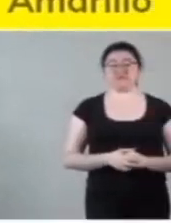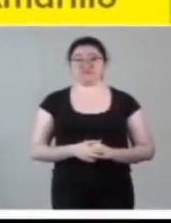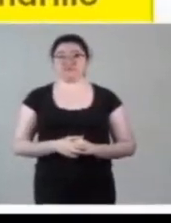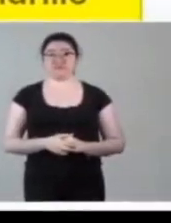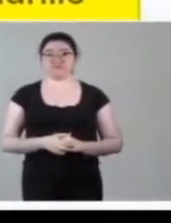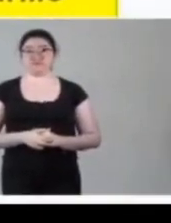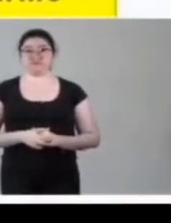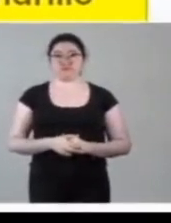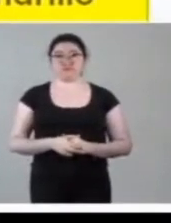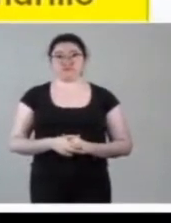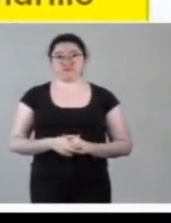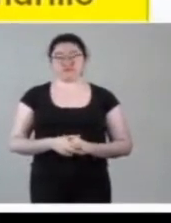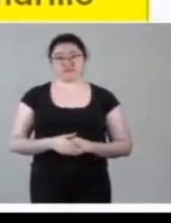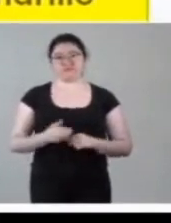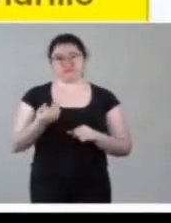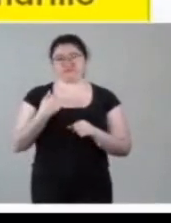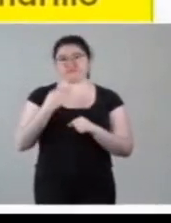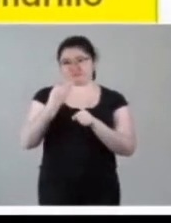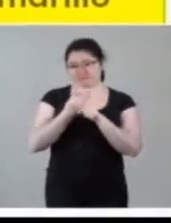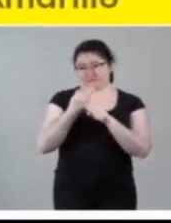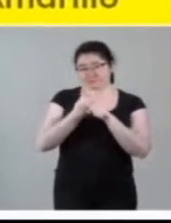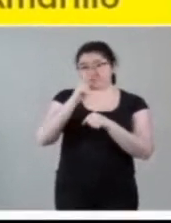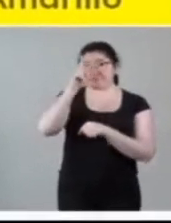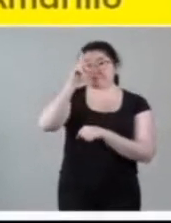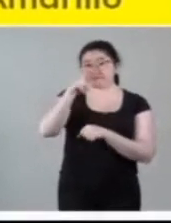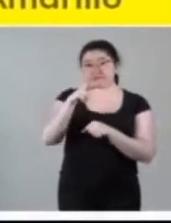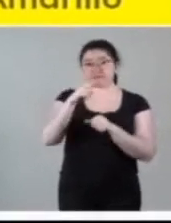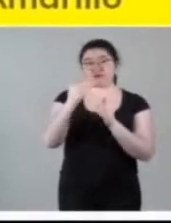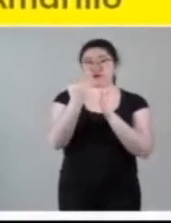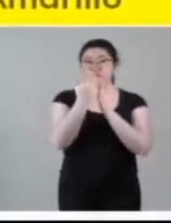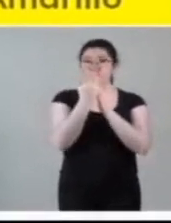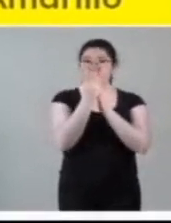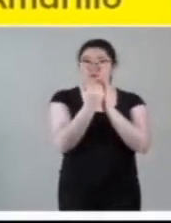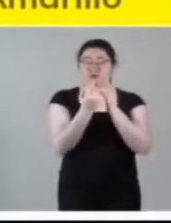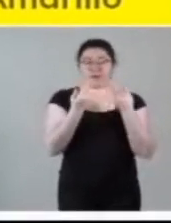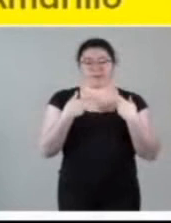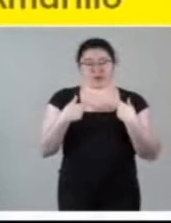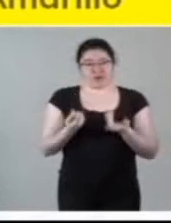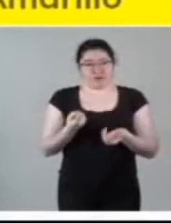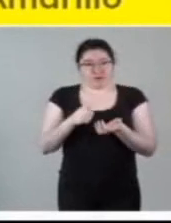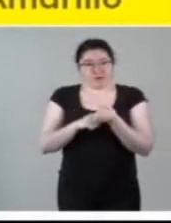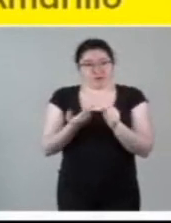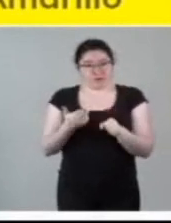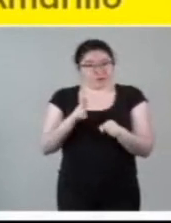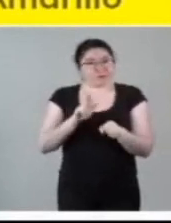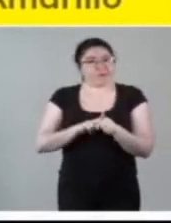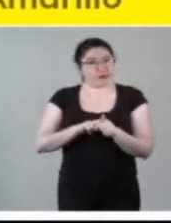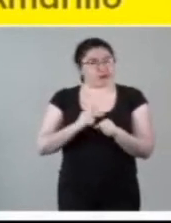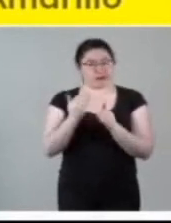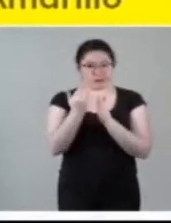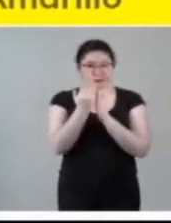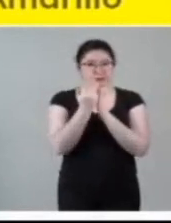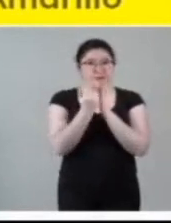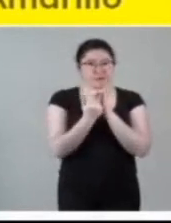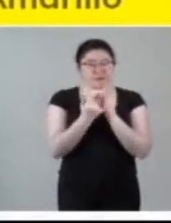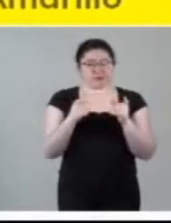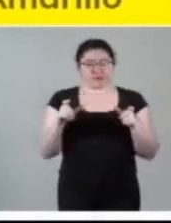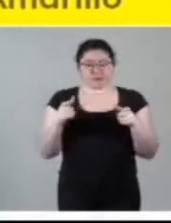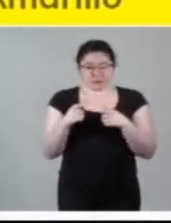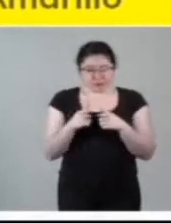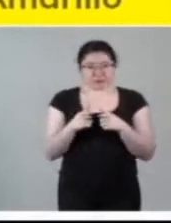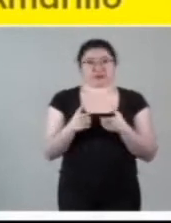aun cuando ha seguido disminuyendo el número de personas hospitalizadas, como lo vamos a mostrar,